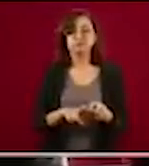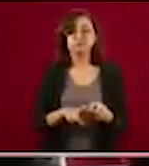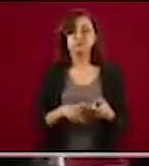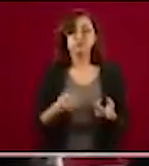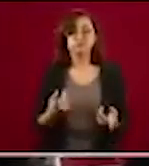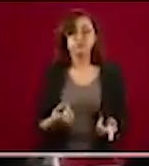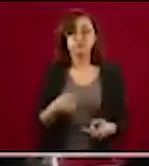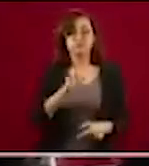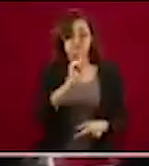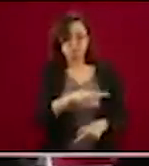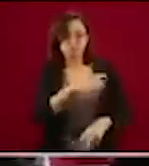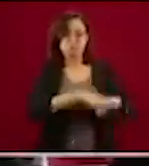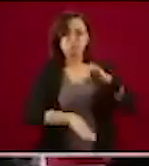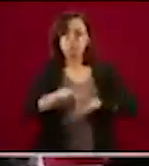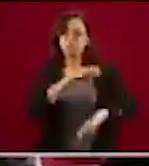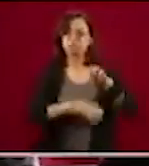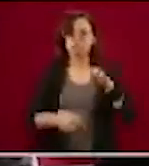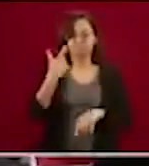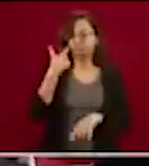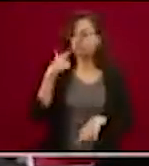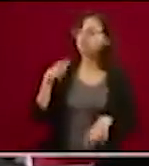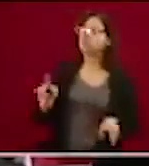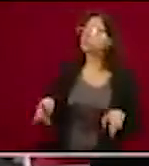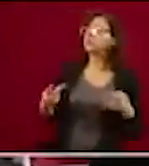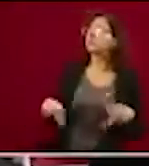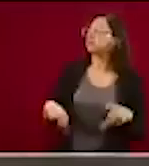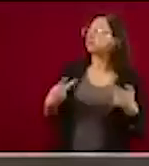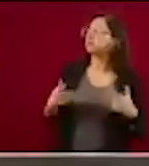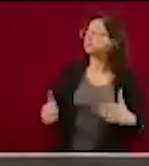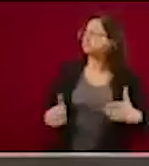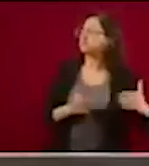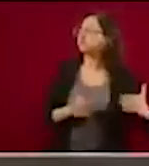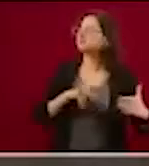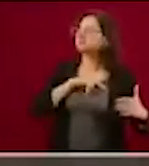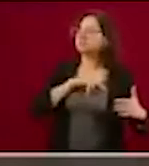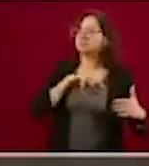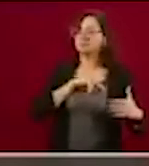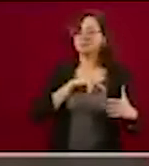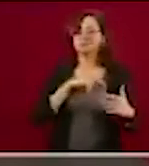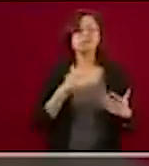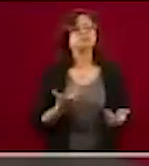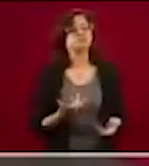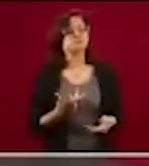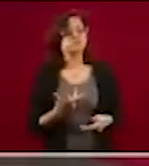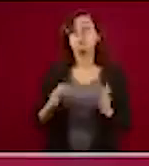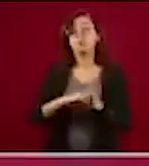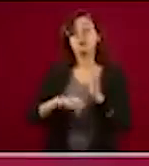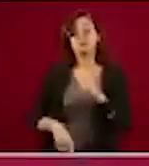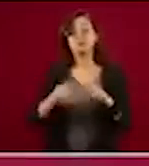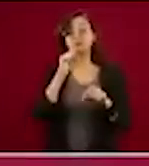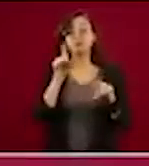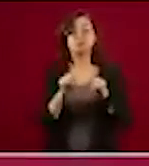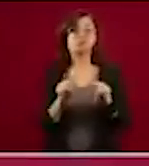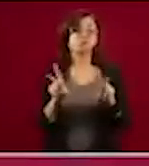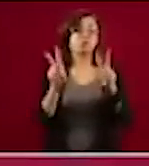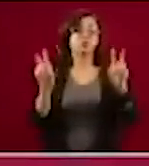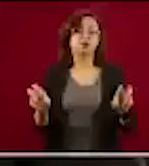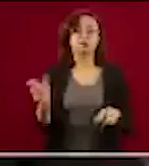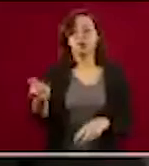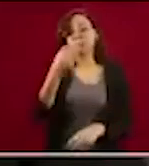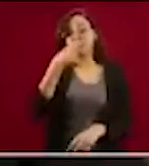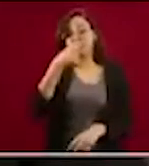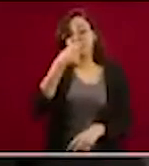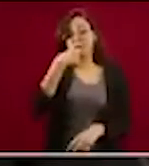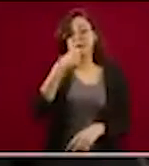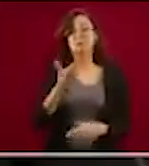sabotaje en este tema de los medicamentos no lo vamos a permitir indicó que el posible